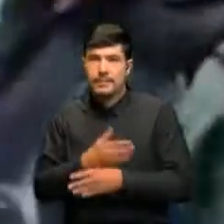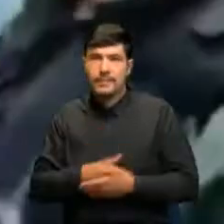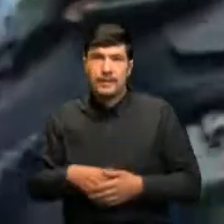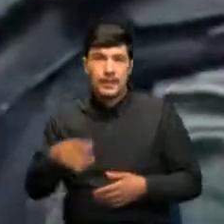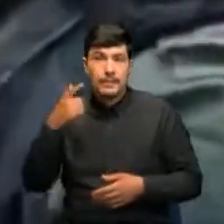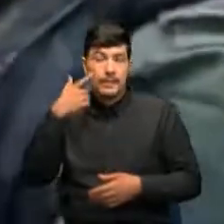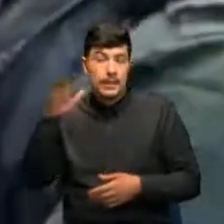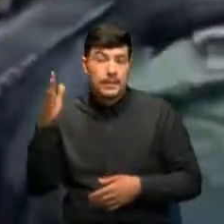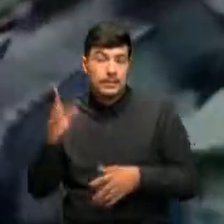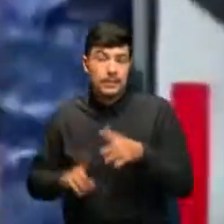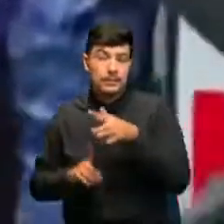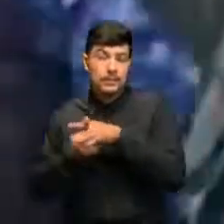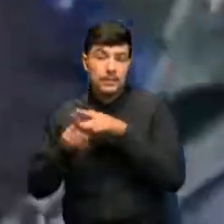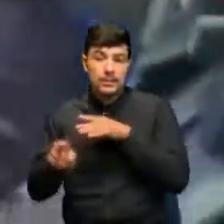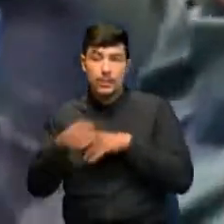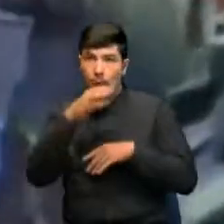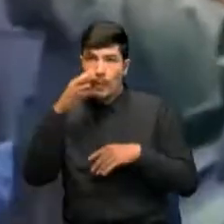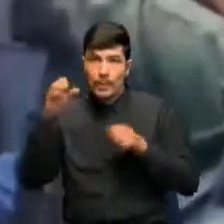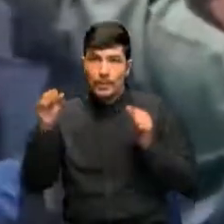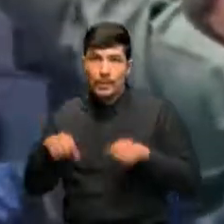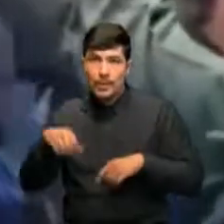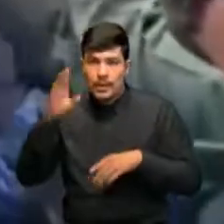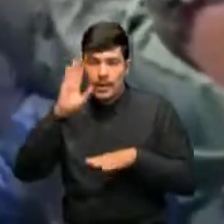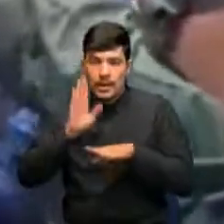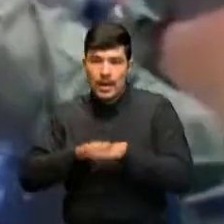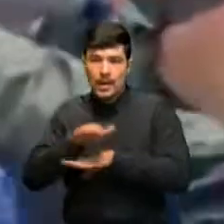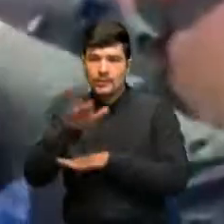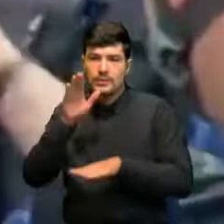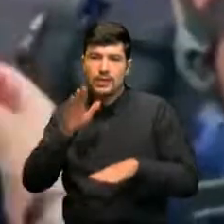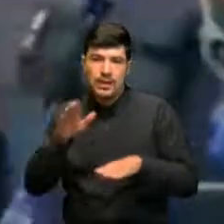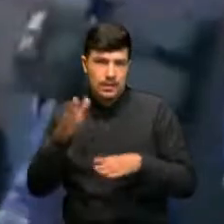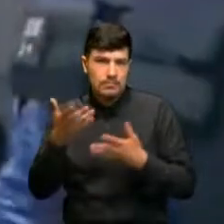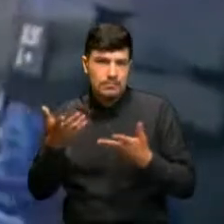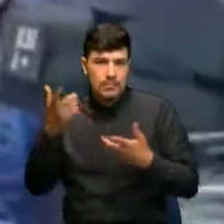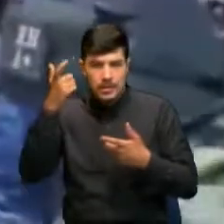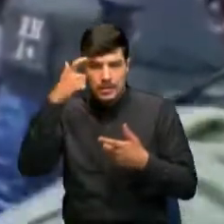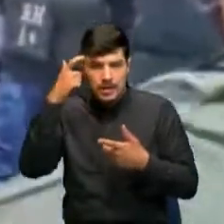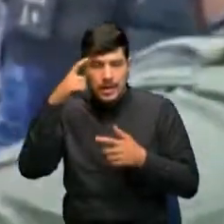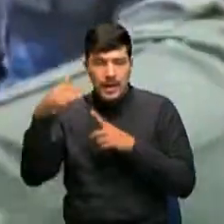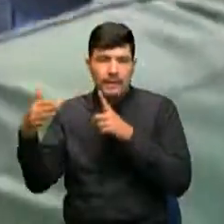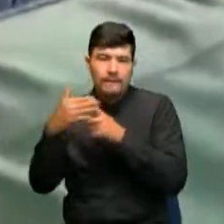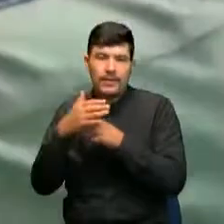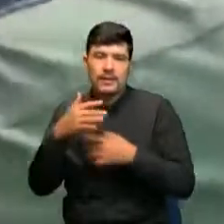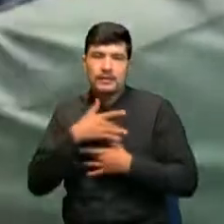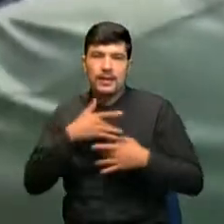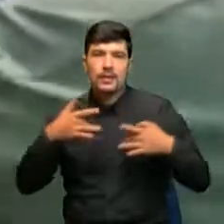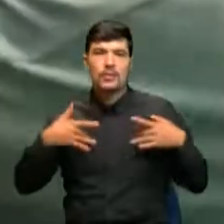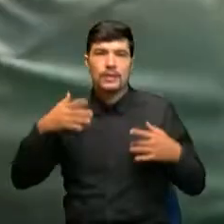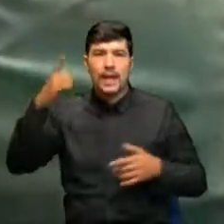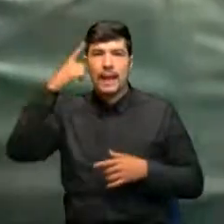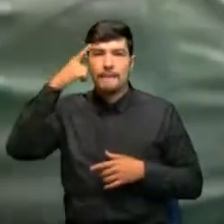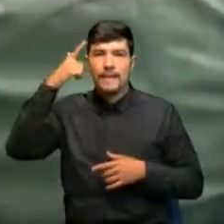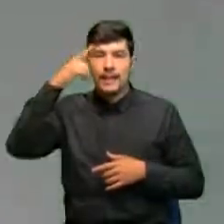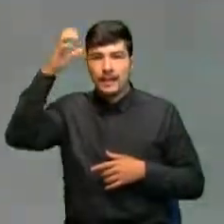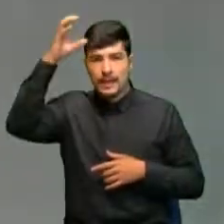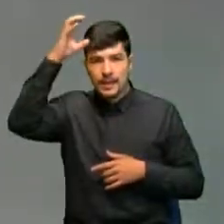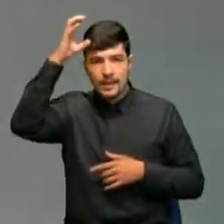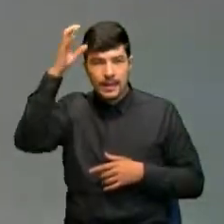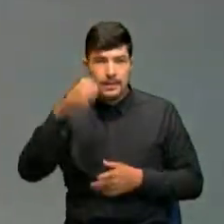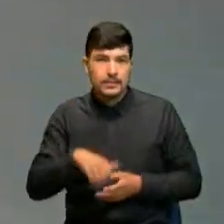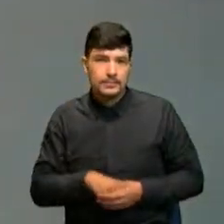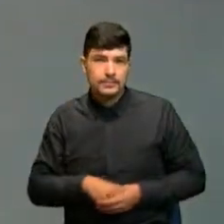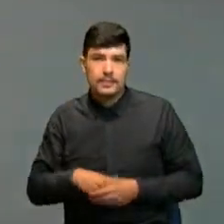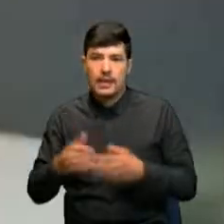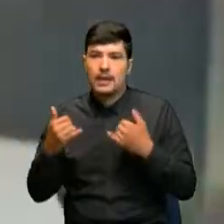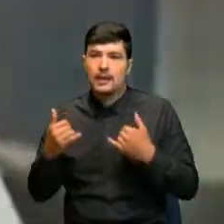que a partir de allí pudo haber generado unas consecuencias que afectaron su salud mental y pues que son